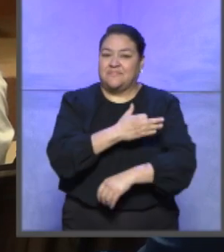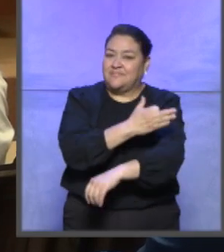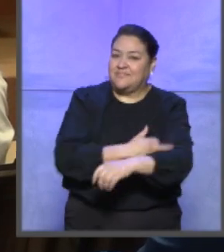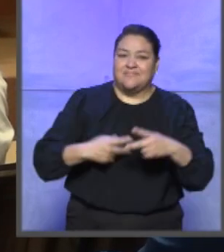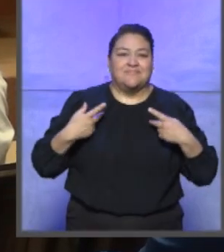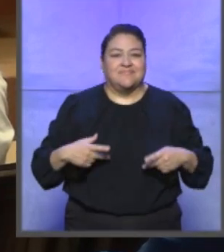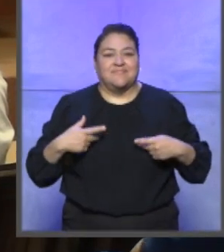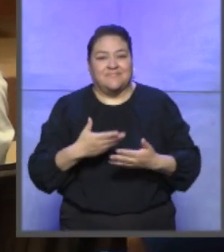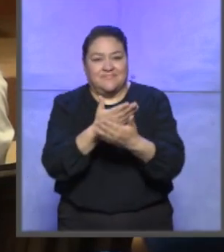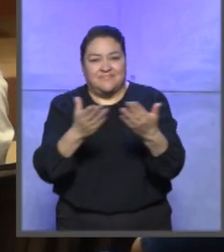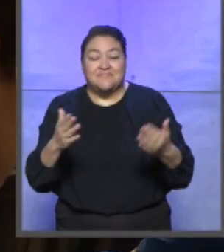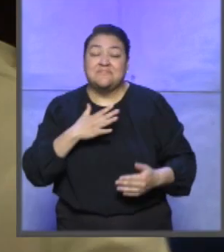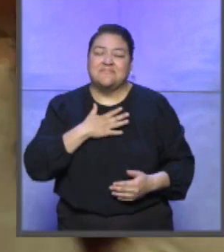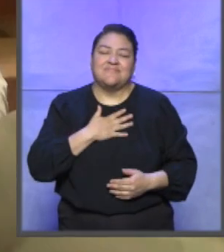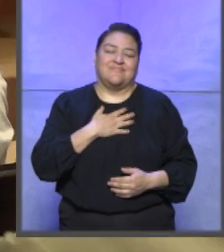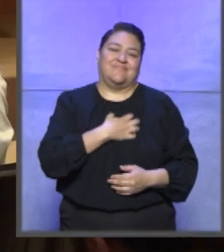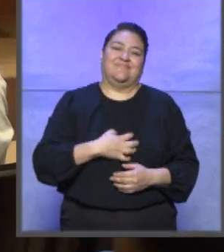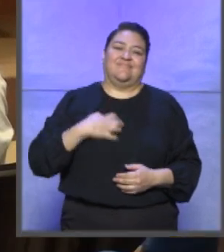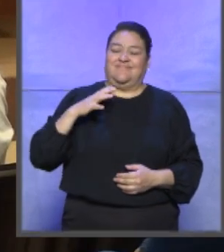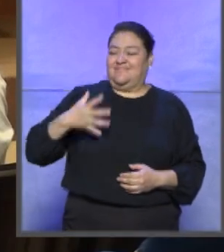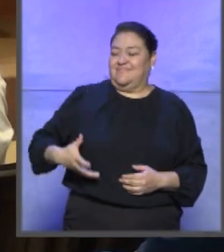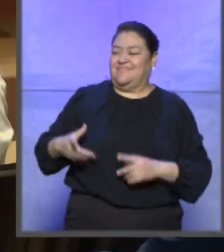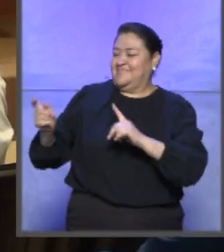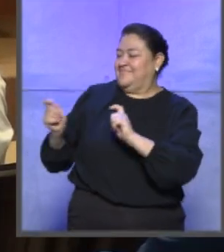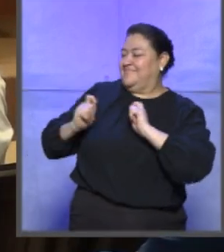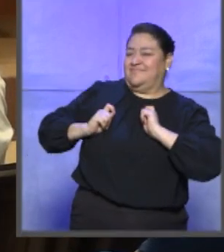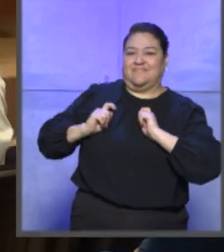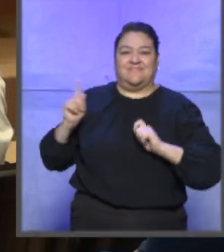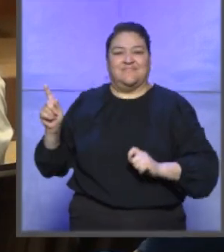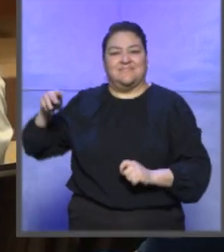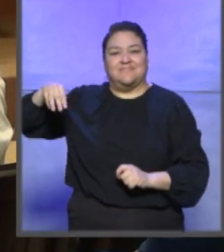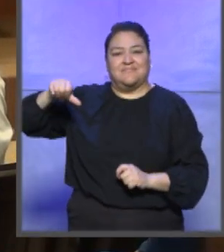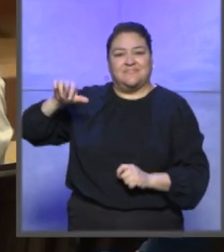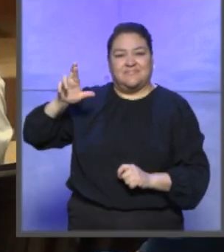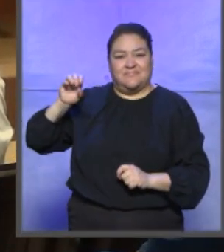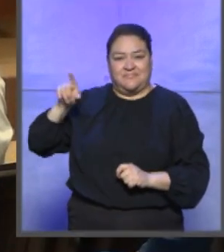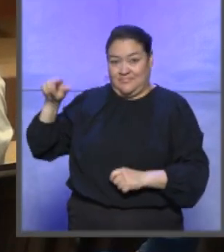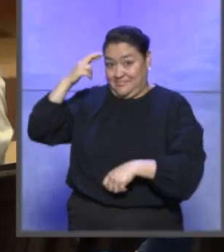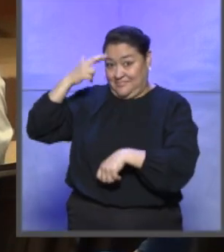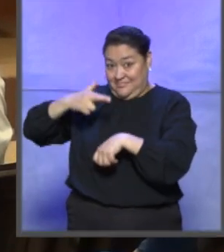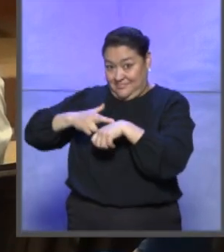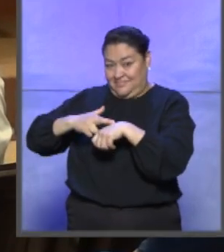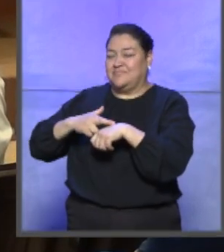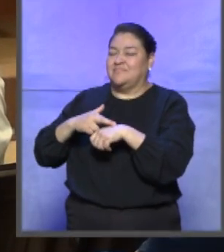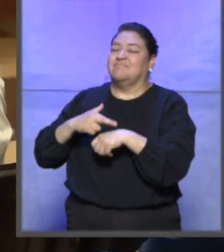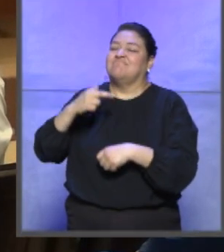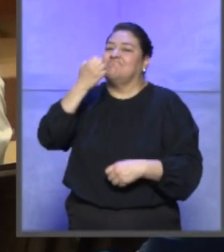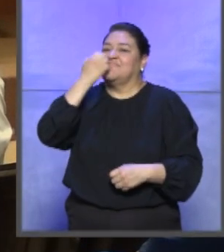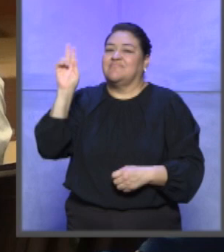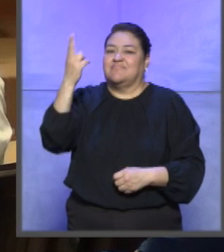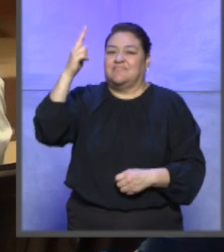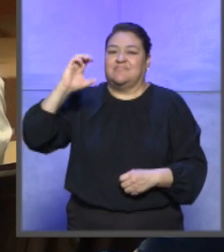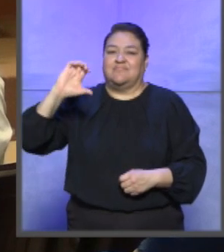Muy buenas tardes a todos. Hoy me siento muy honrada de representar al maestro Mauro Wincy Meglín, rector de la Universidad Popular